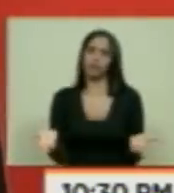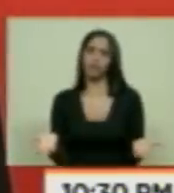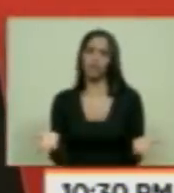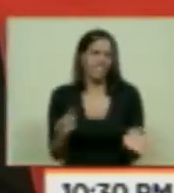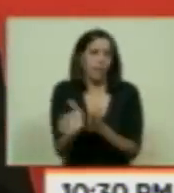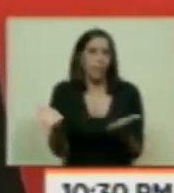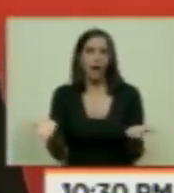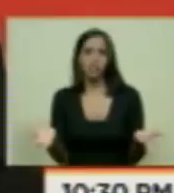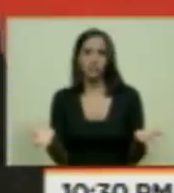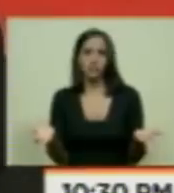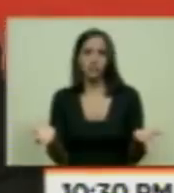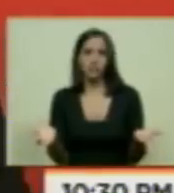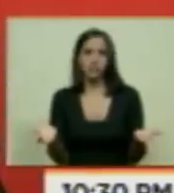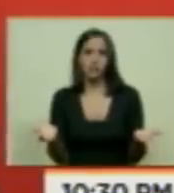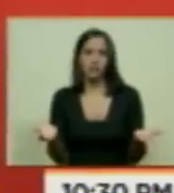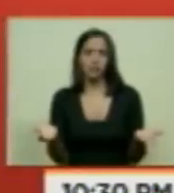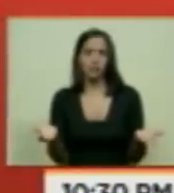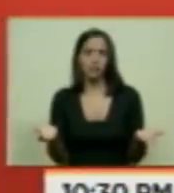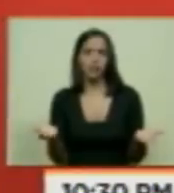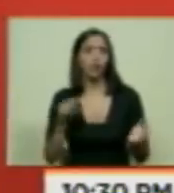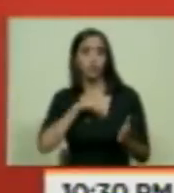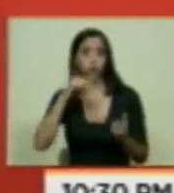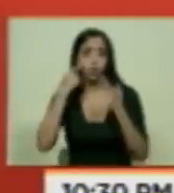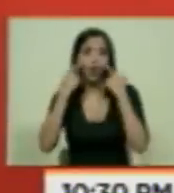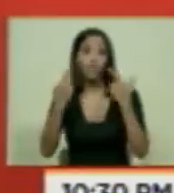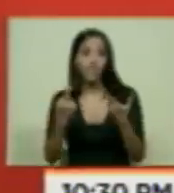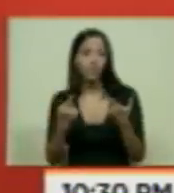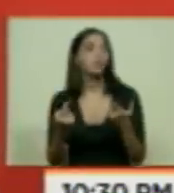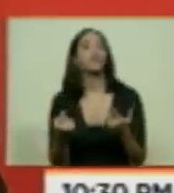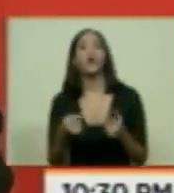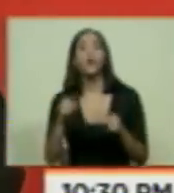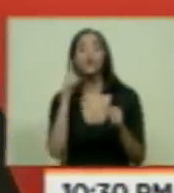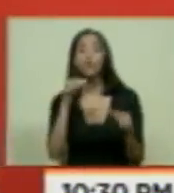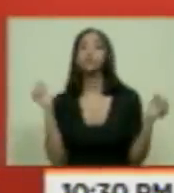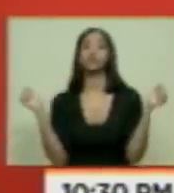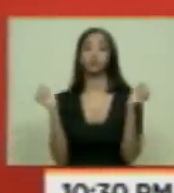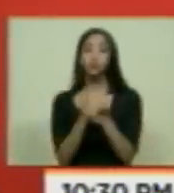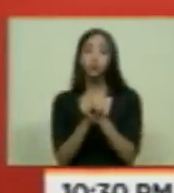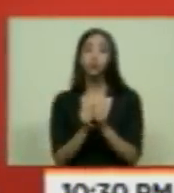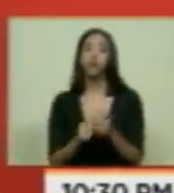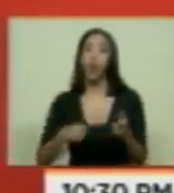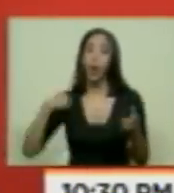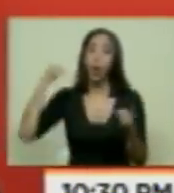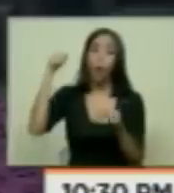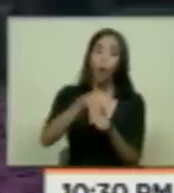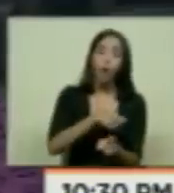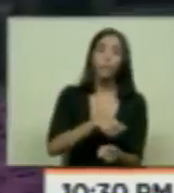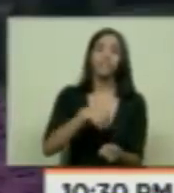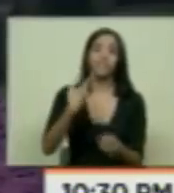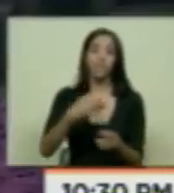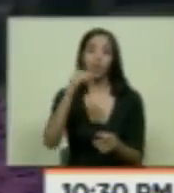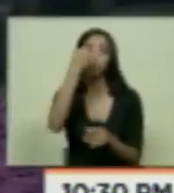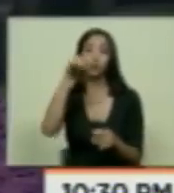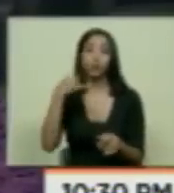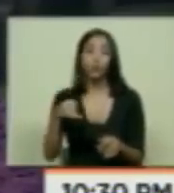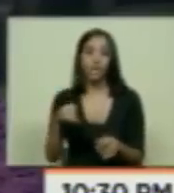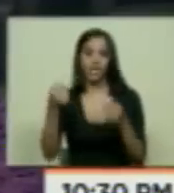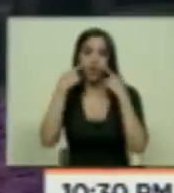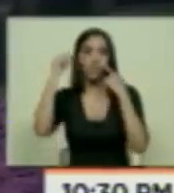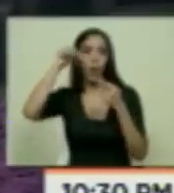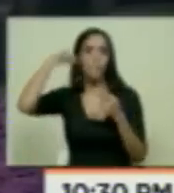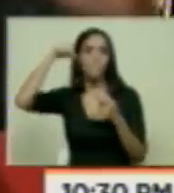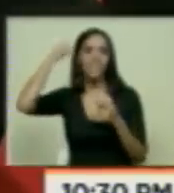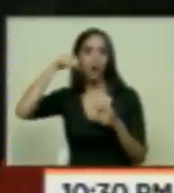pasa? Que no sé si, bueno, acabamos de ver ahorita un duro golpe que se le dio a las mafias en el estado Zulia. Pues yo vi un video donde la